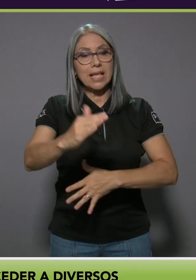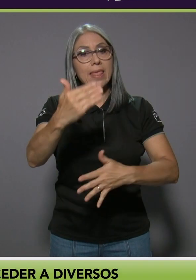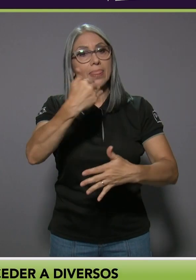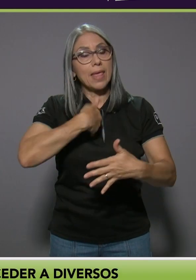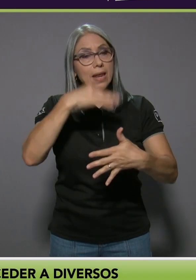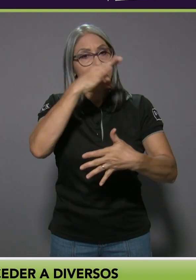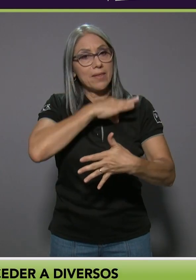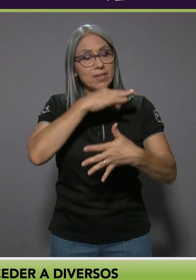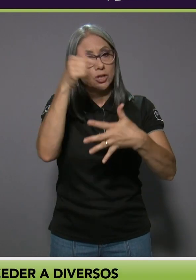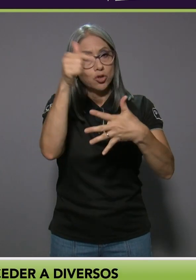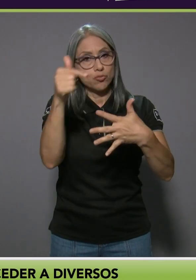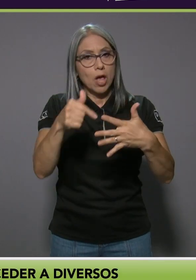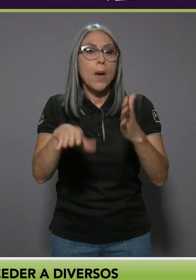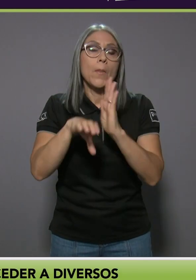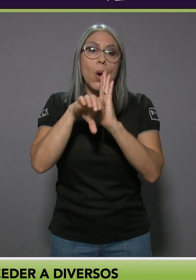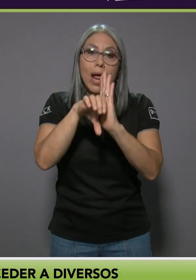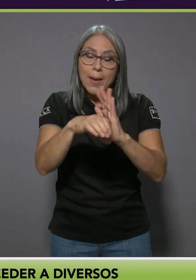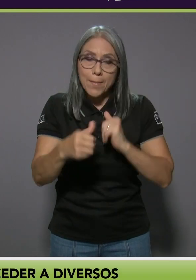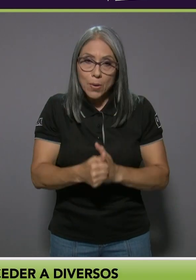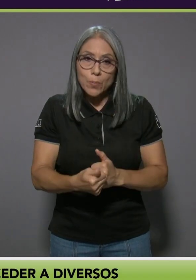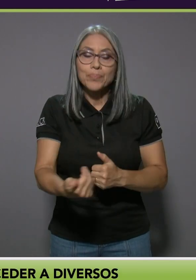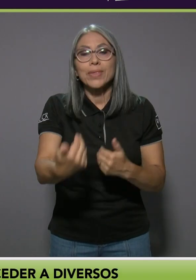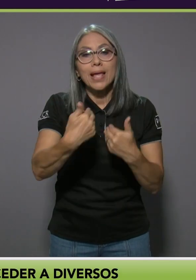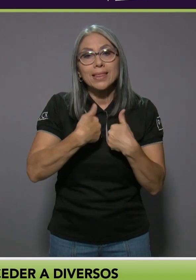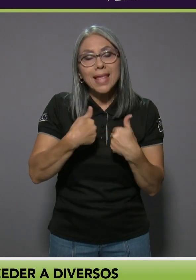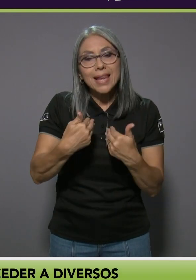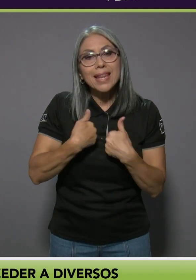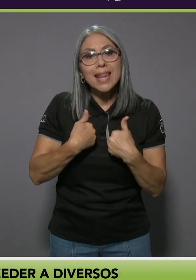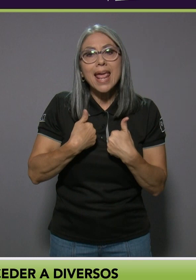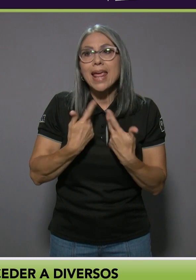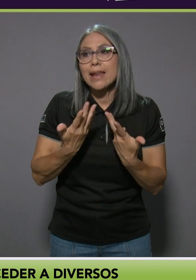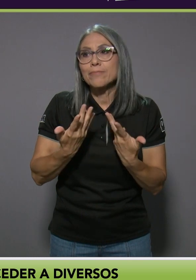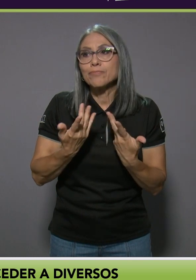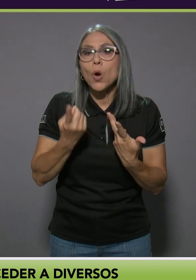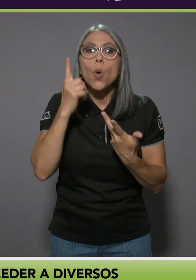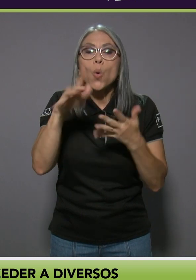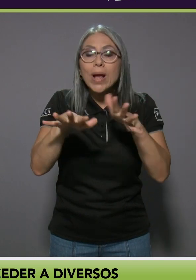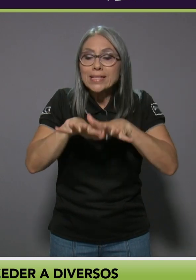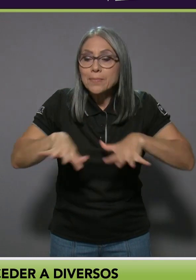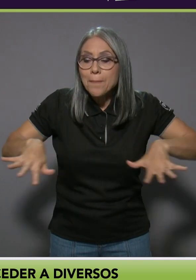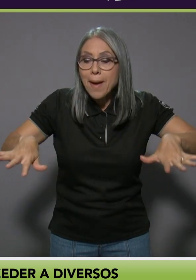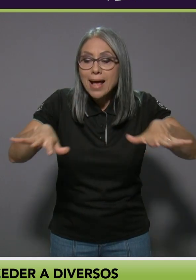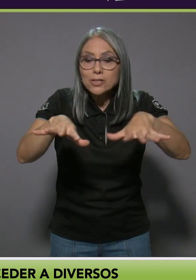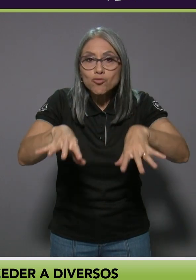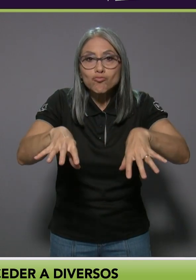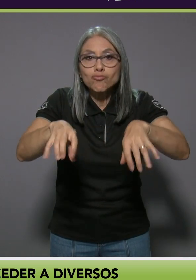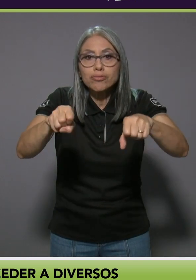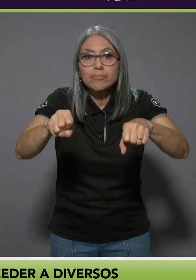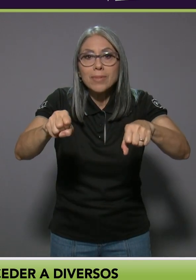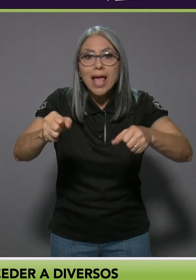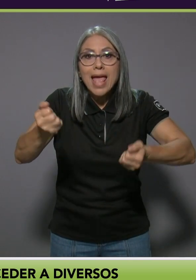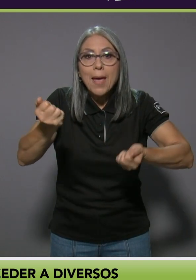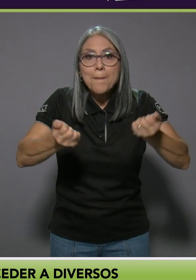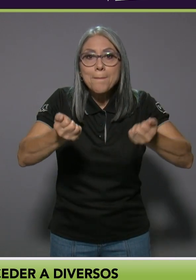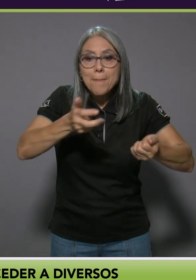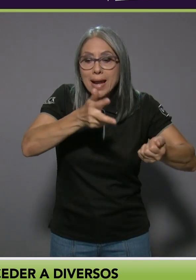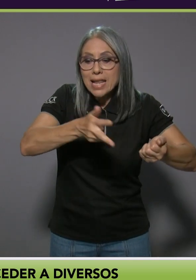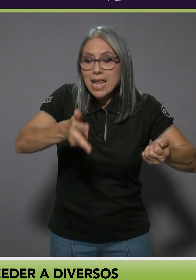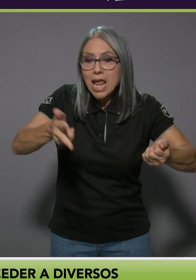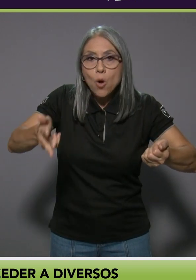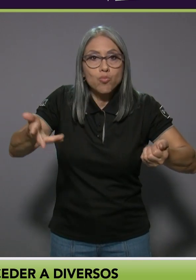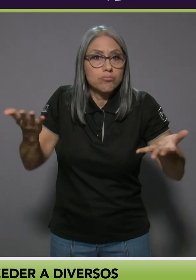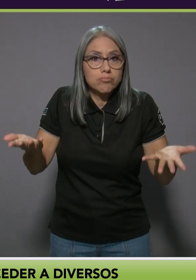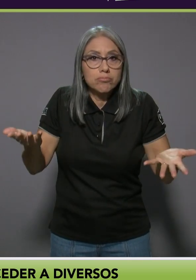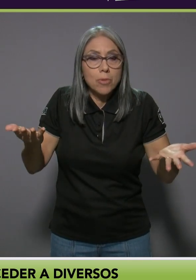ser la obtención de un espacio de reserva en parqueo, o, ¿por qué no?, un espacio también reservado para